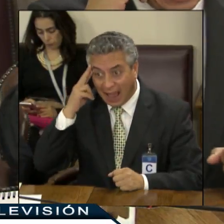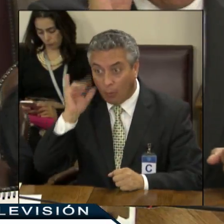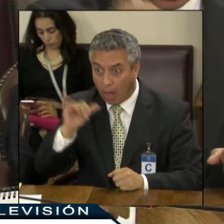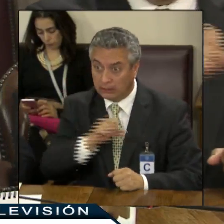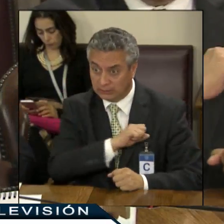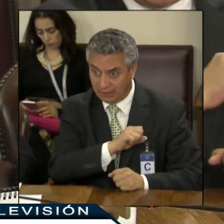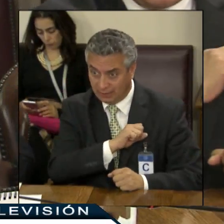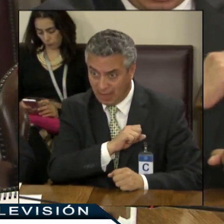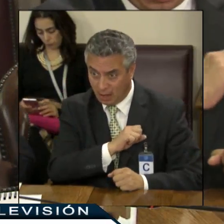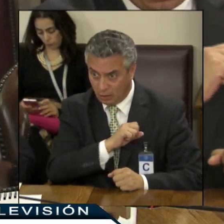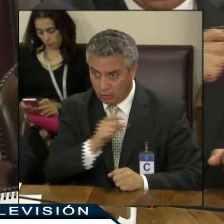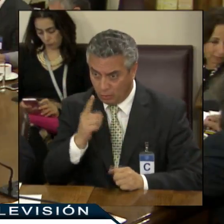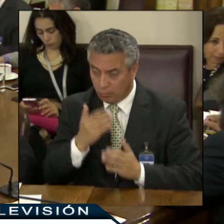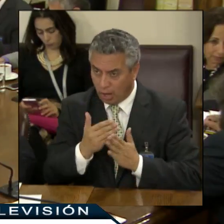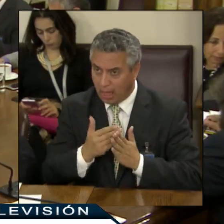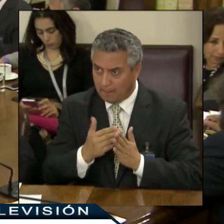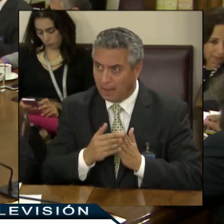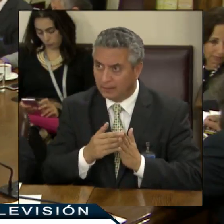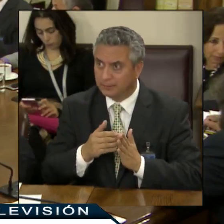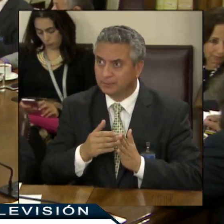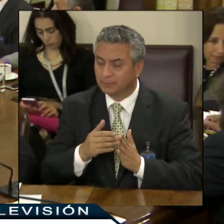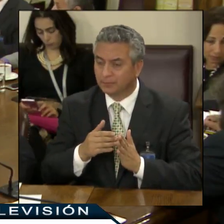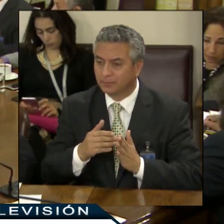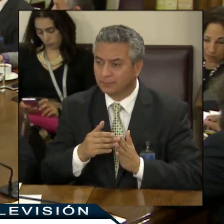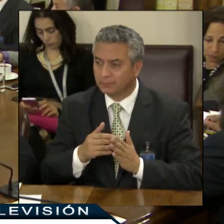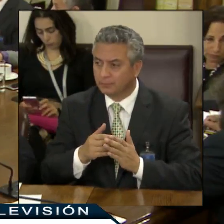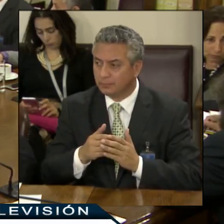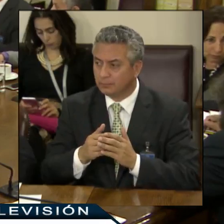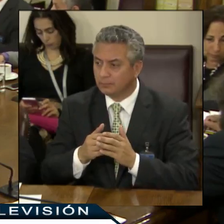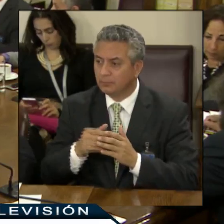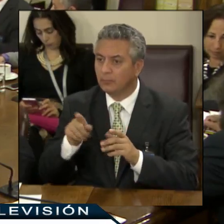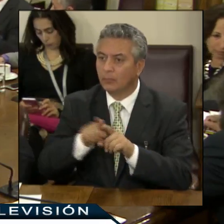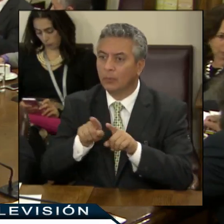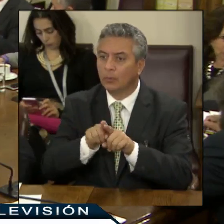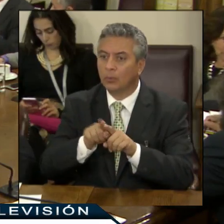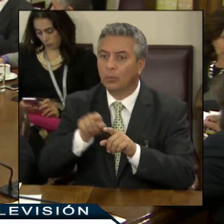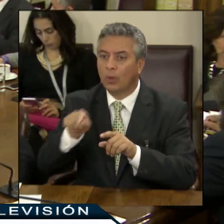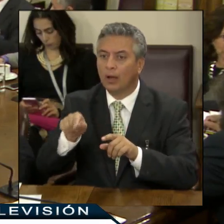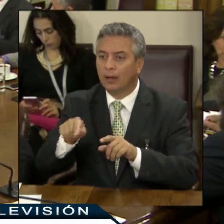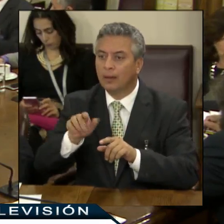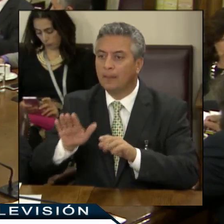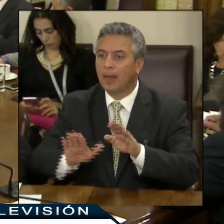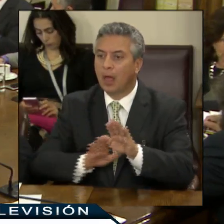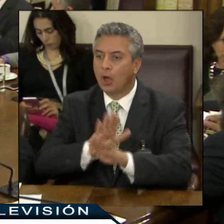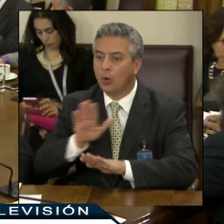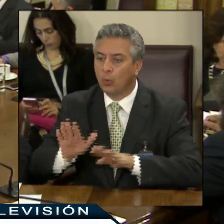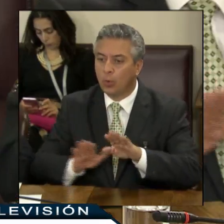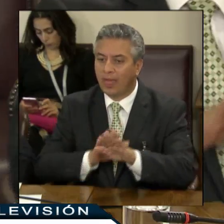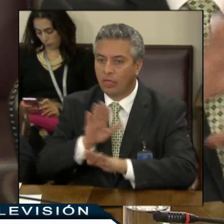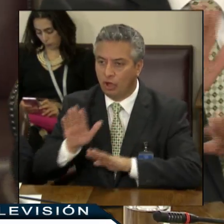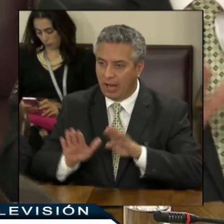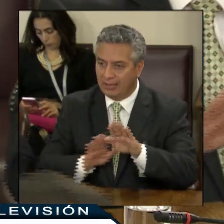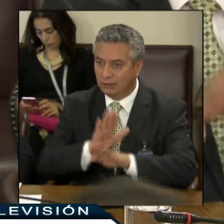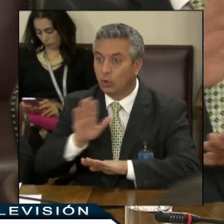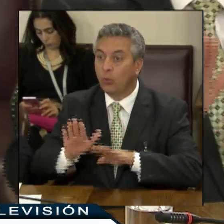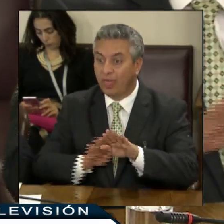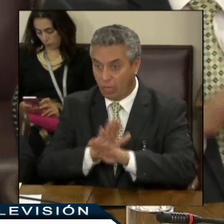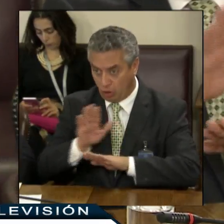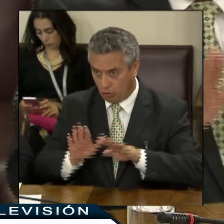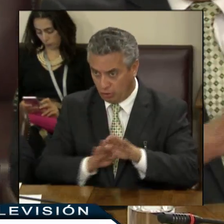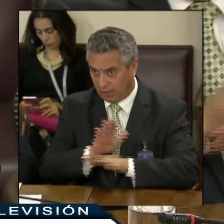en Santiago que es para e cuidadoras ya de